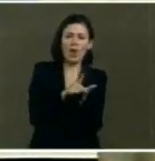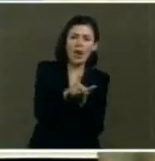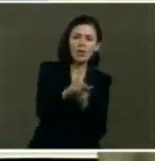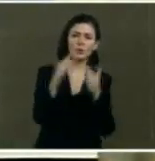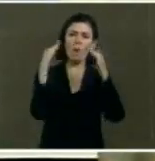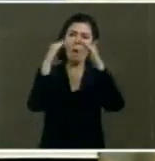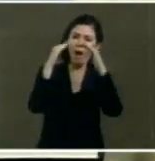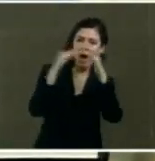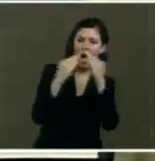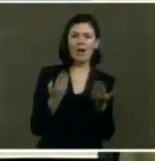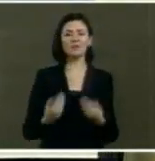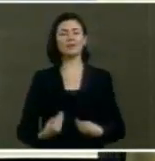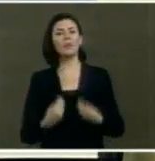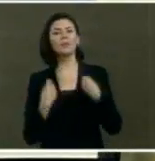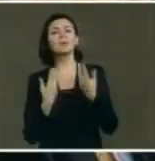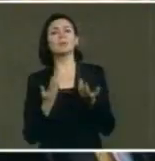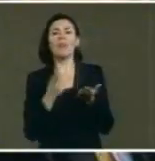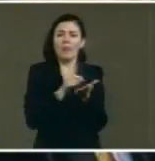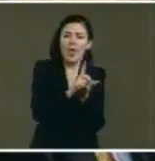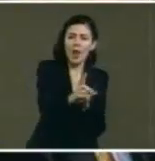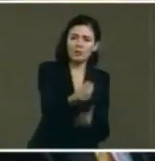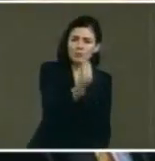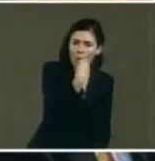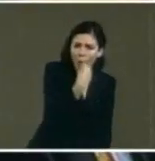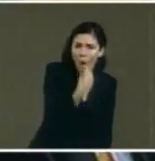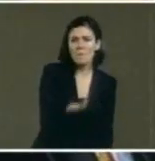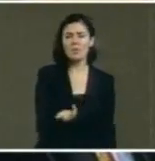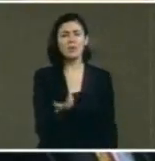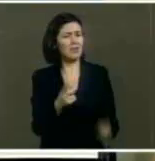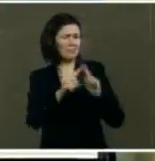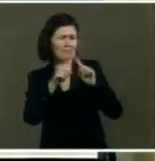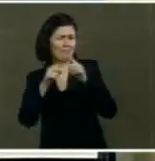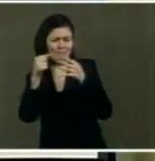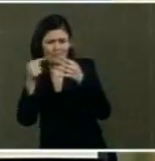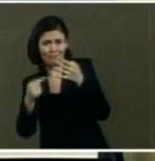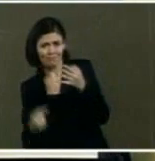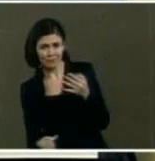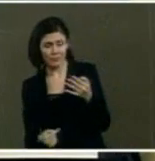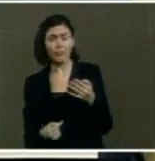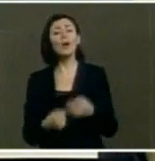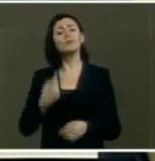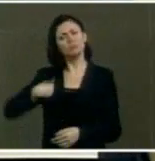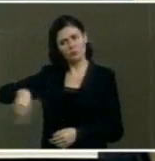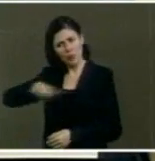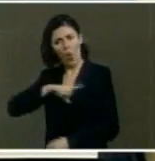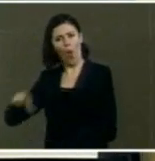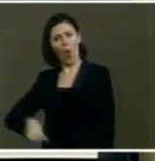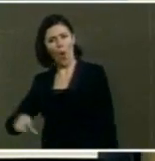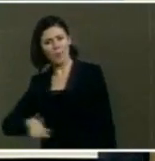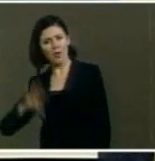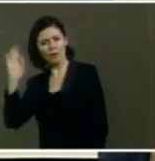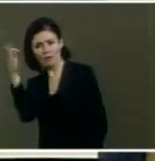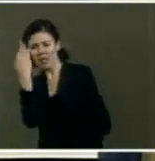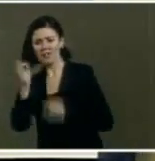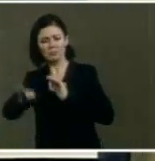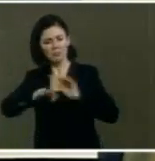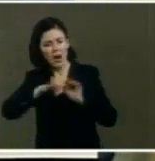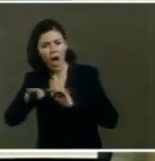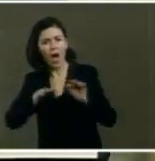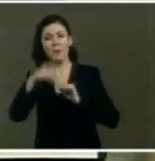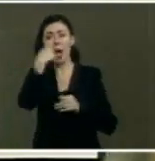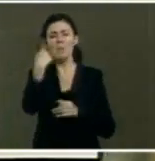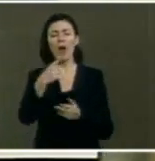el derecho a la alimentación. Hemos trabajado para que la gente pueda desarrollar capacidades que le permitan salir